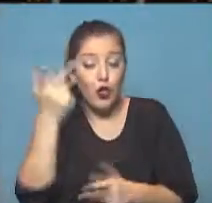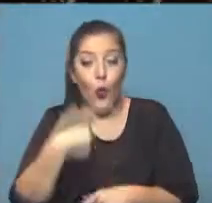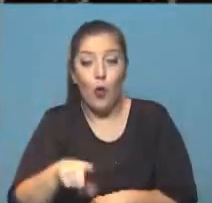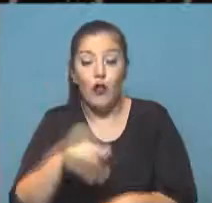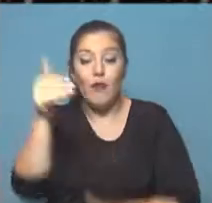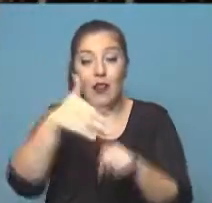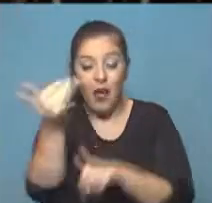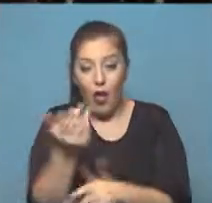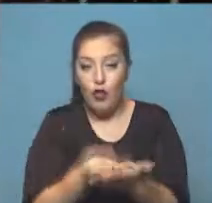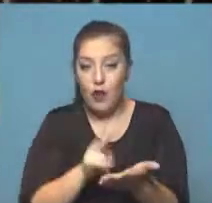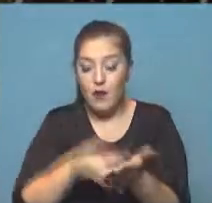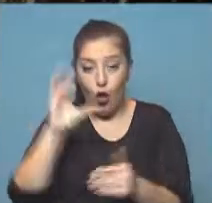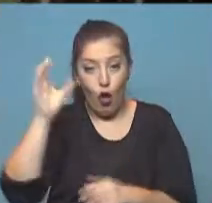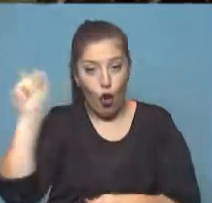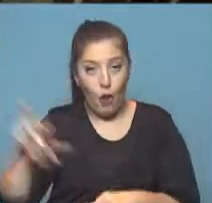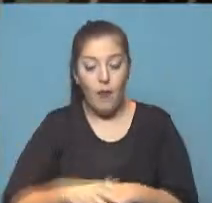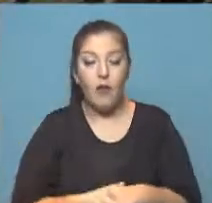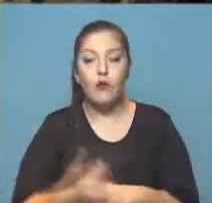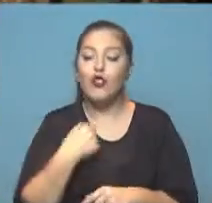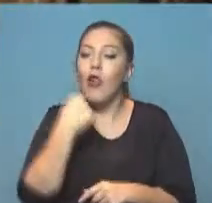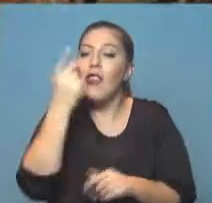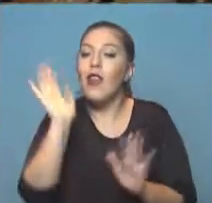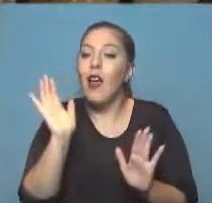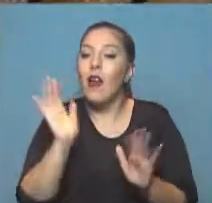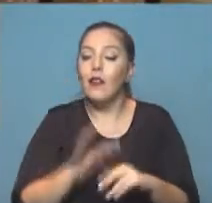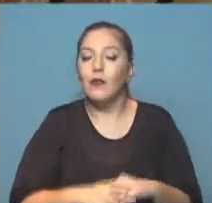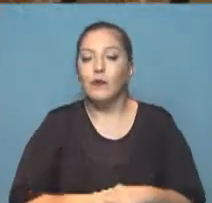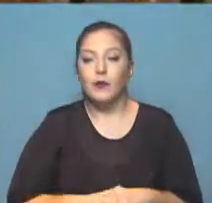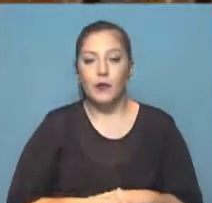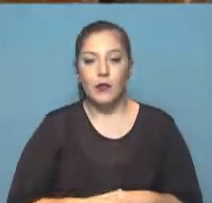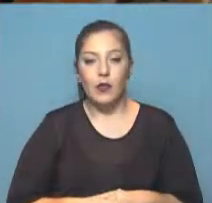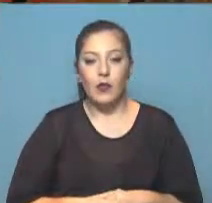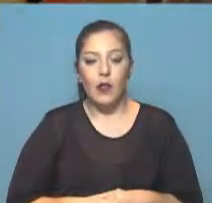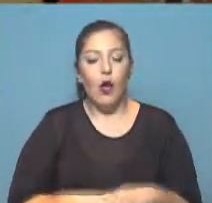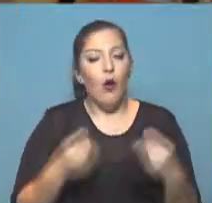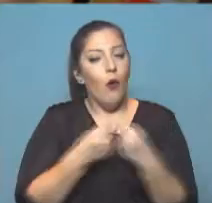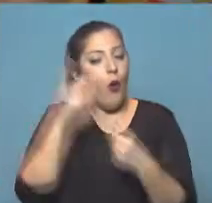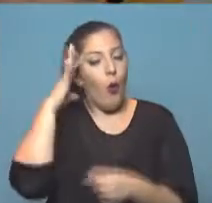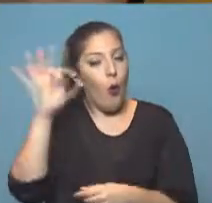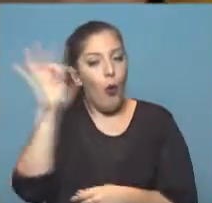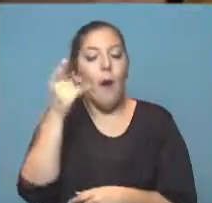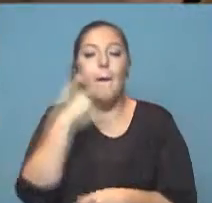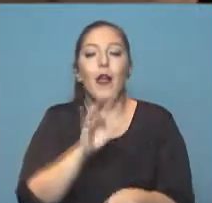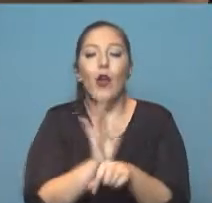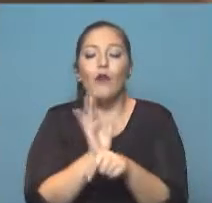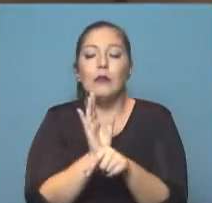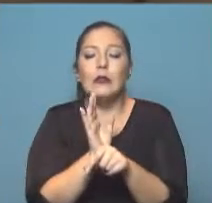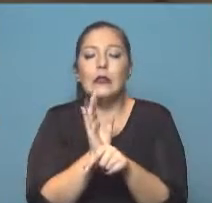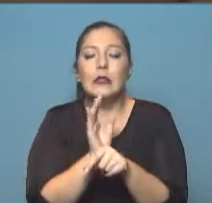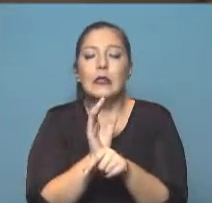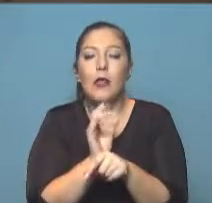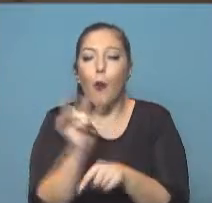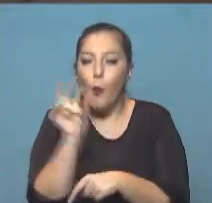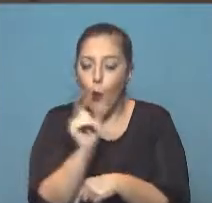haber elecciones nuevamente en Colombia, yo diría que hay una ventana de oportunidad, pero es una ventana muy pequeña de